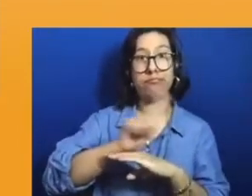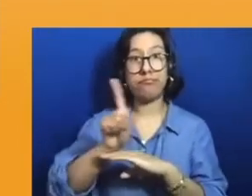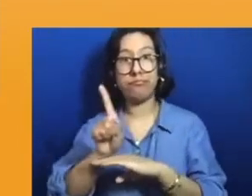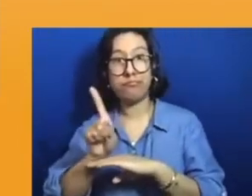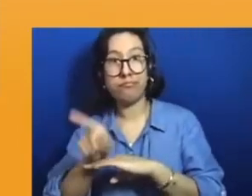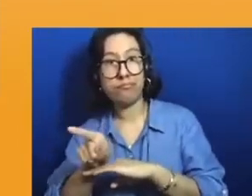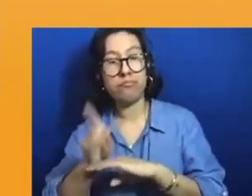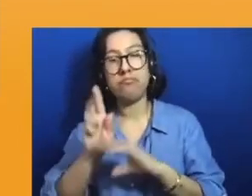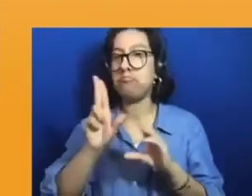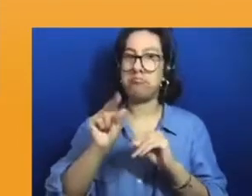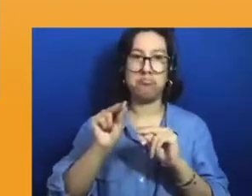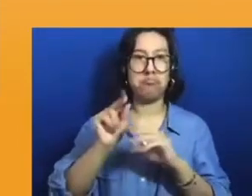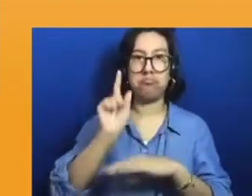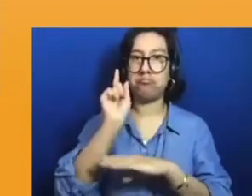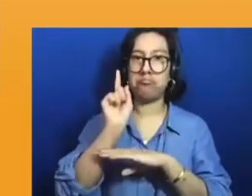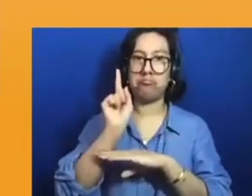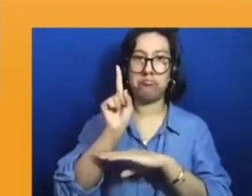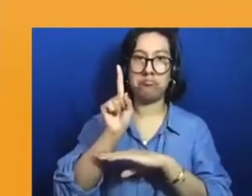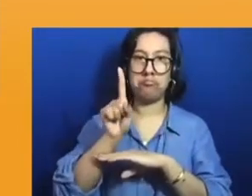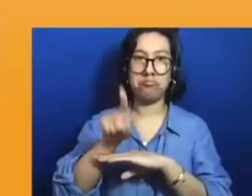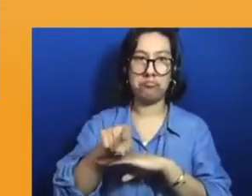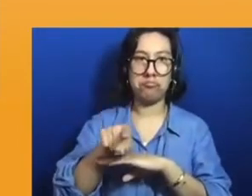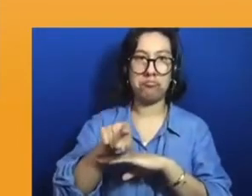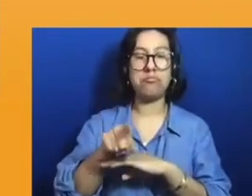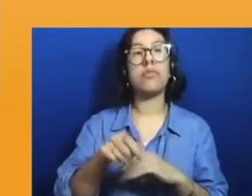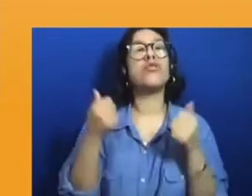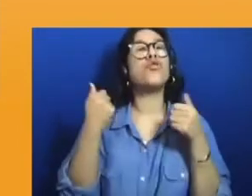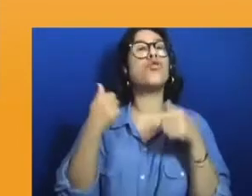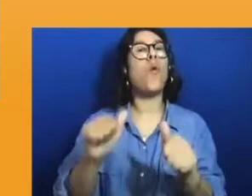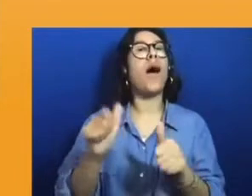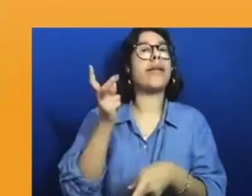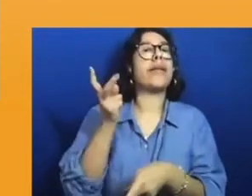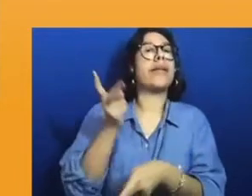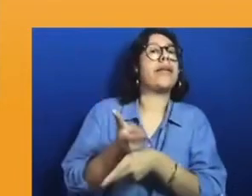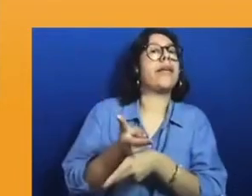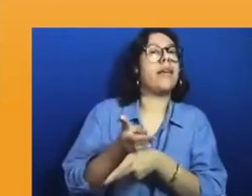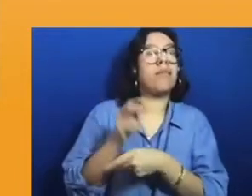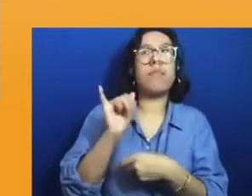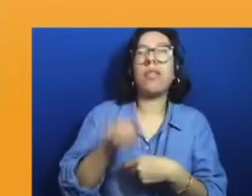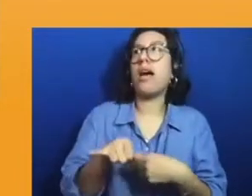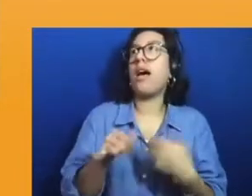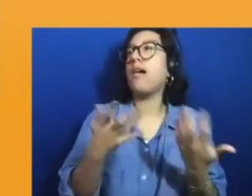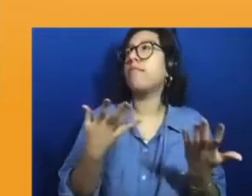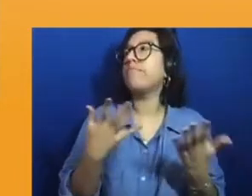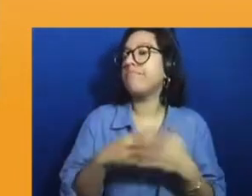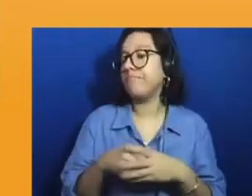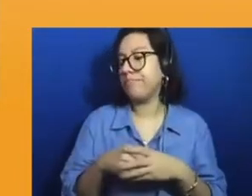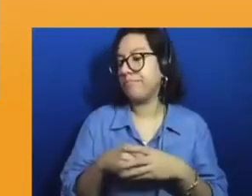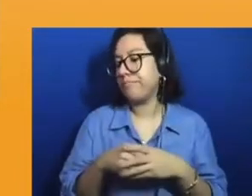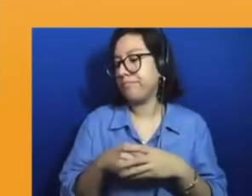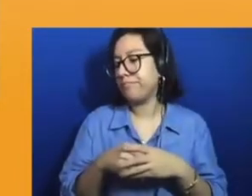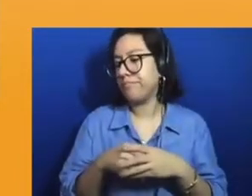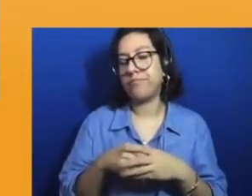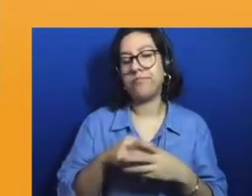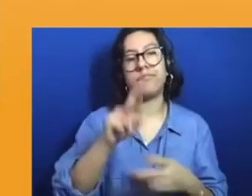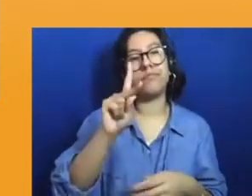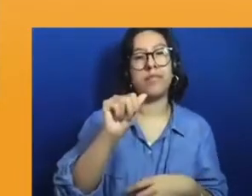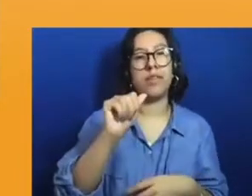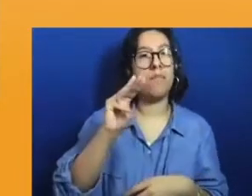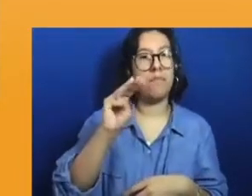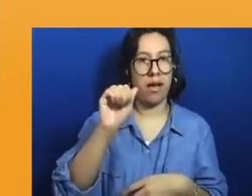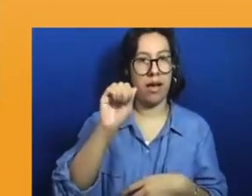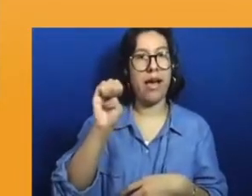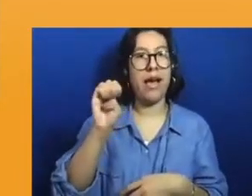recargamos para un lado o para otro. Tratamos de mantener esa postura de kamae.